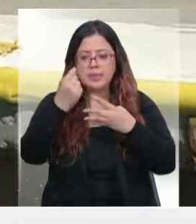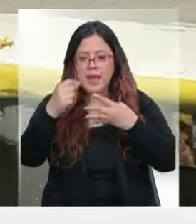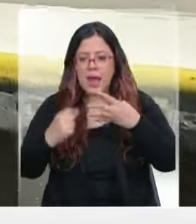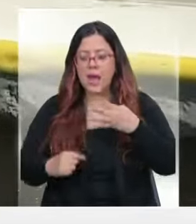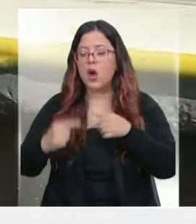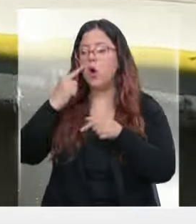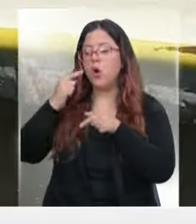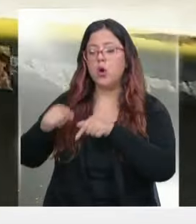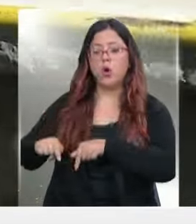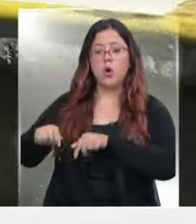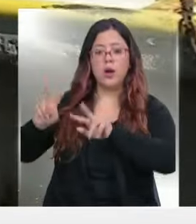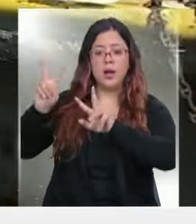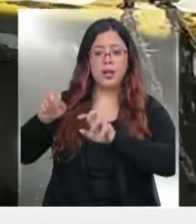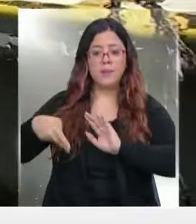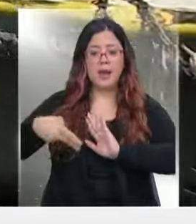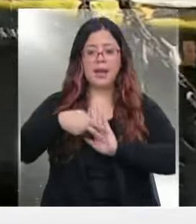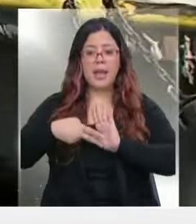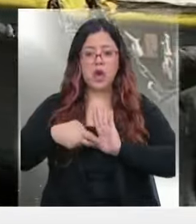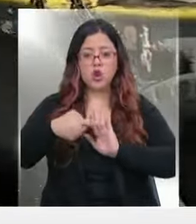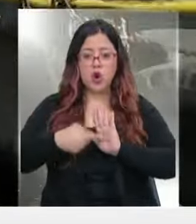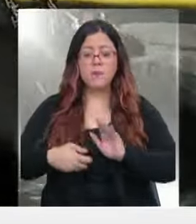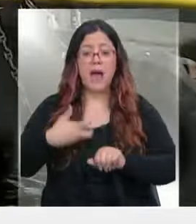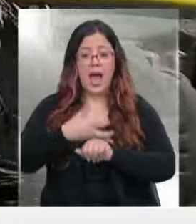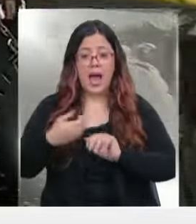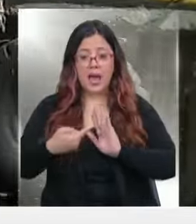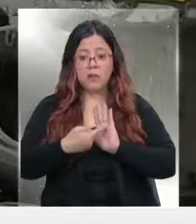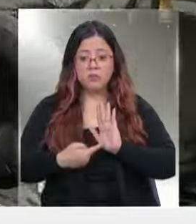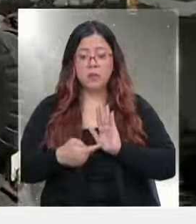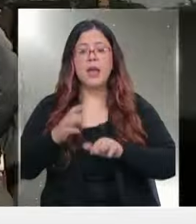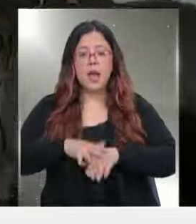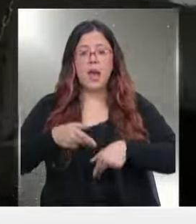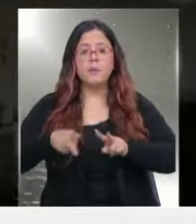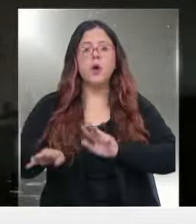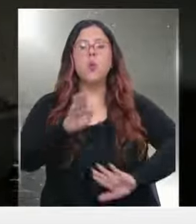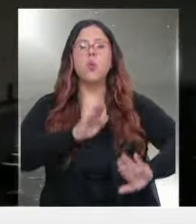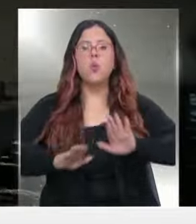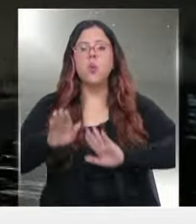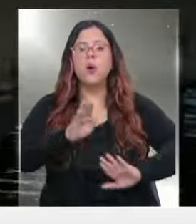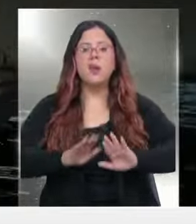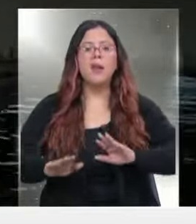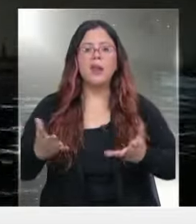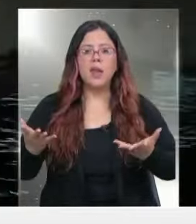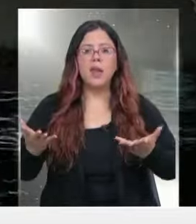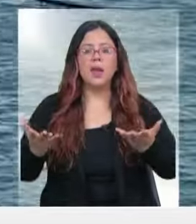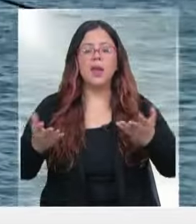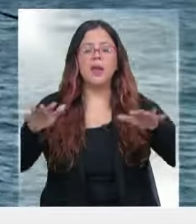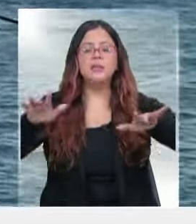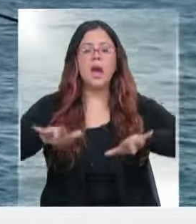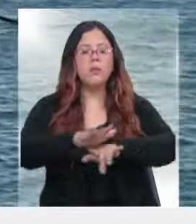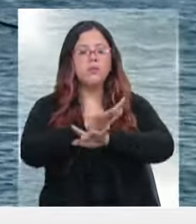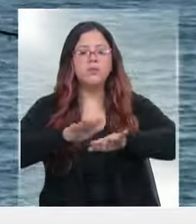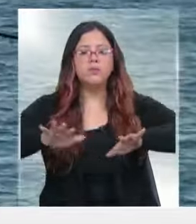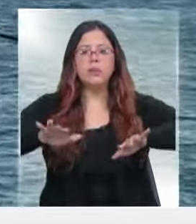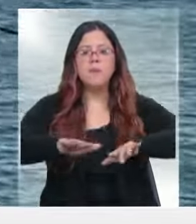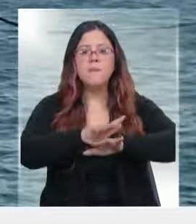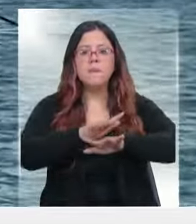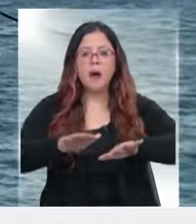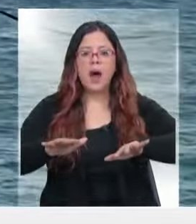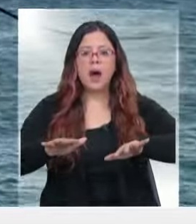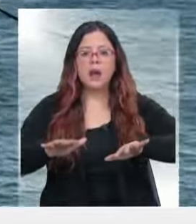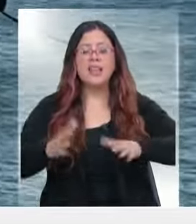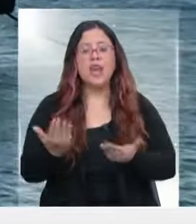Las disposiciones que en esta norma se estipulan permiten resguardar la protección y la conservación de los ecosistemas marinos que tanto